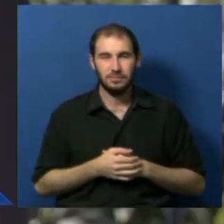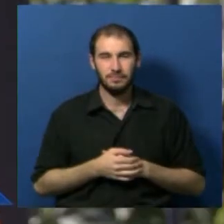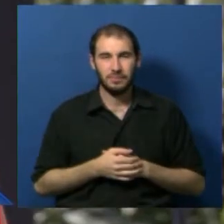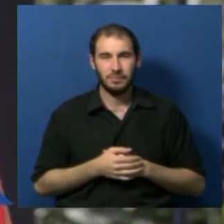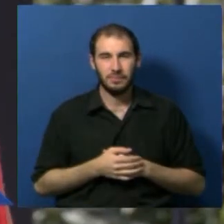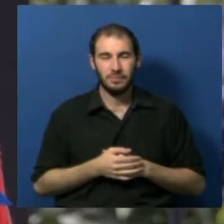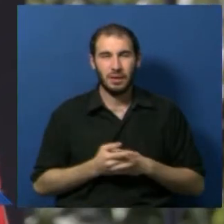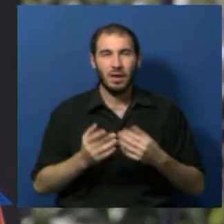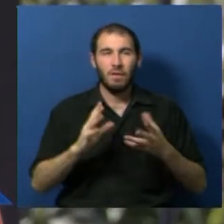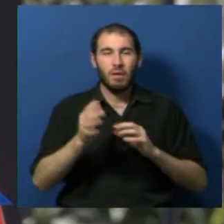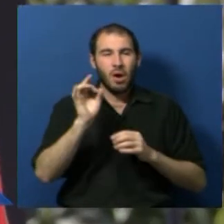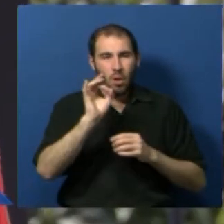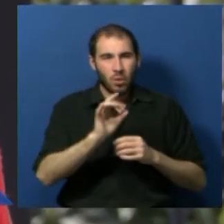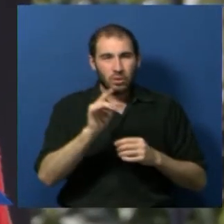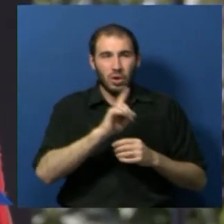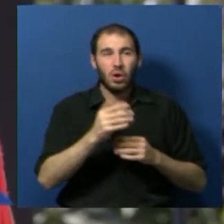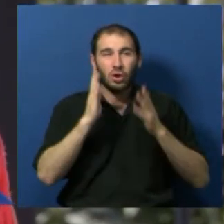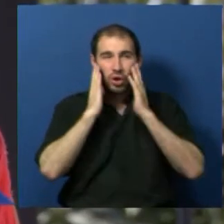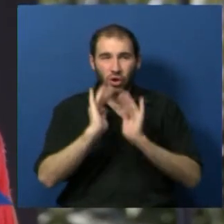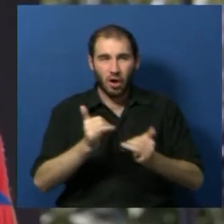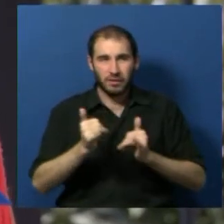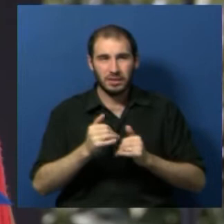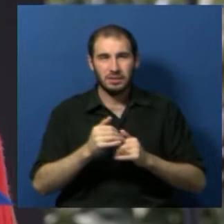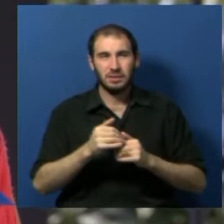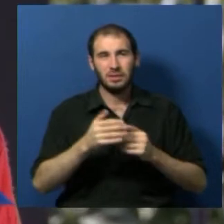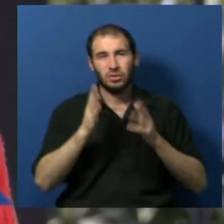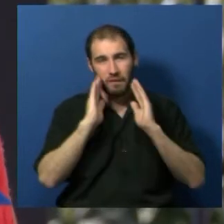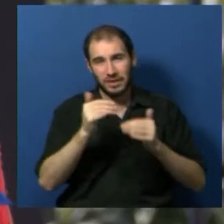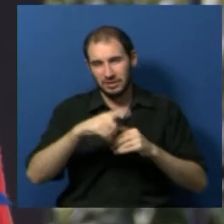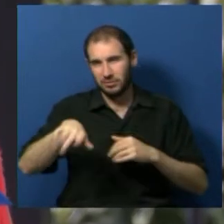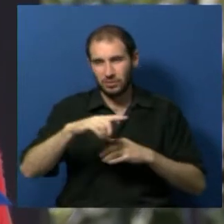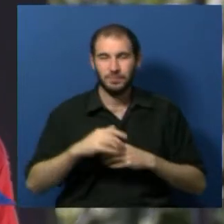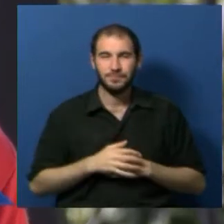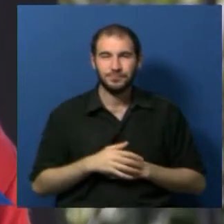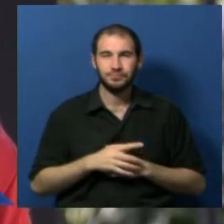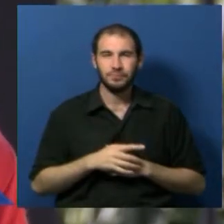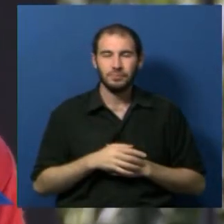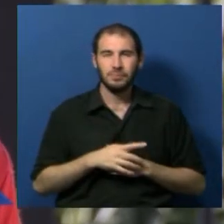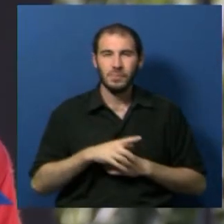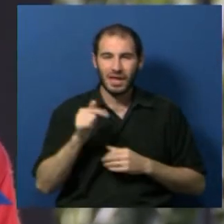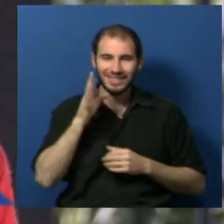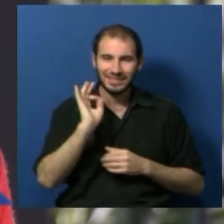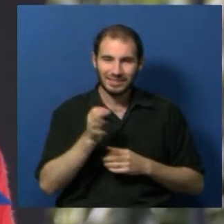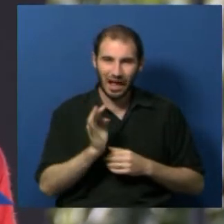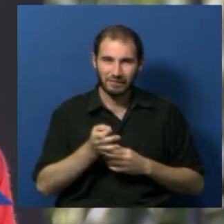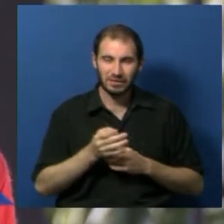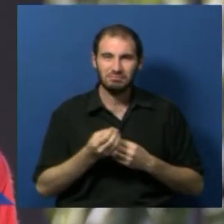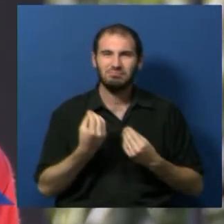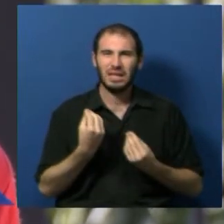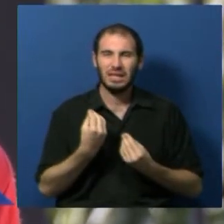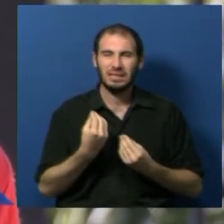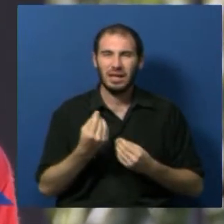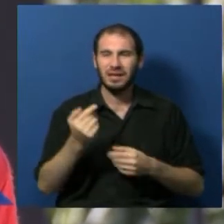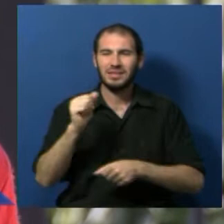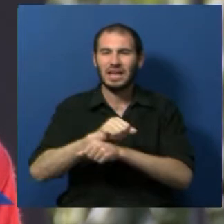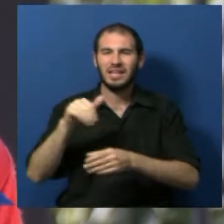pero no de manera excluyente, los jóvenes, los chicos, los adolescentes, puedan saber qué es lo que se